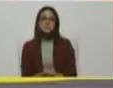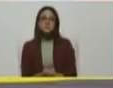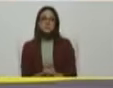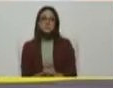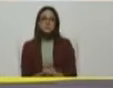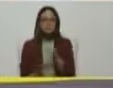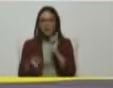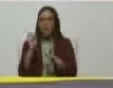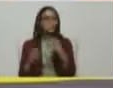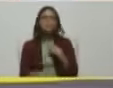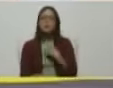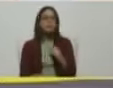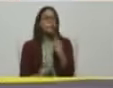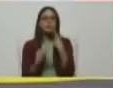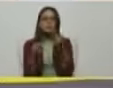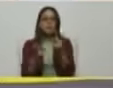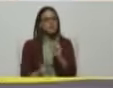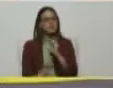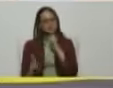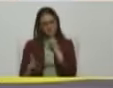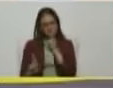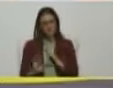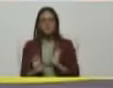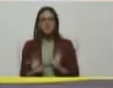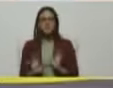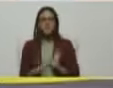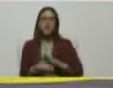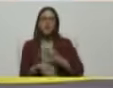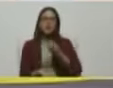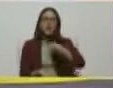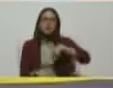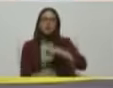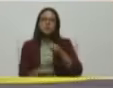Algunos no los podemos decir porque los hemos